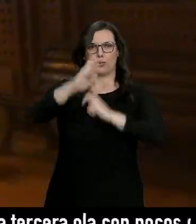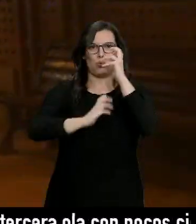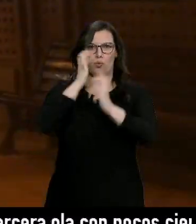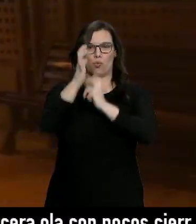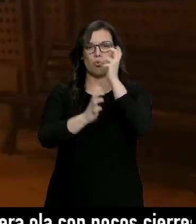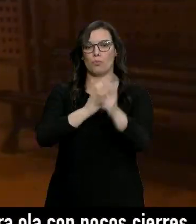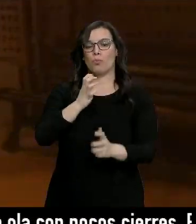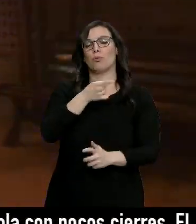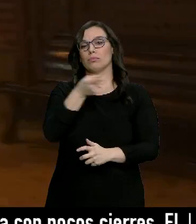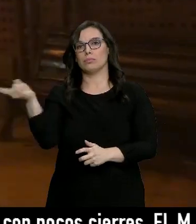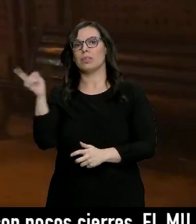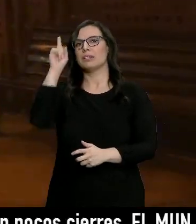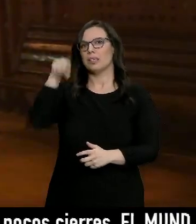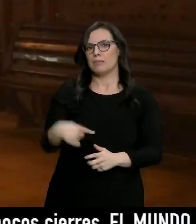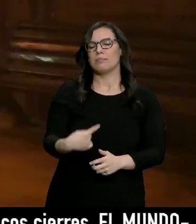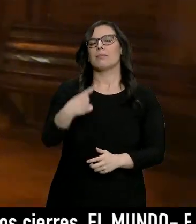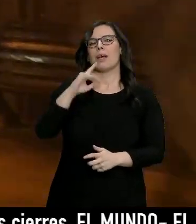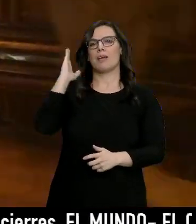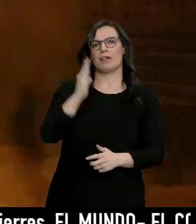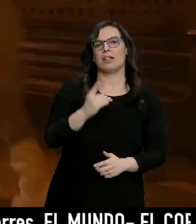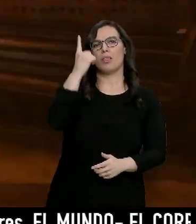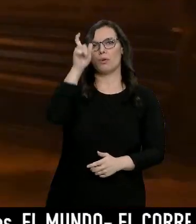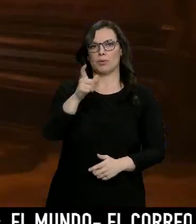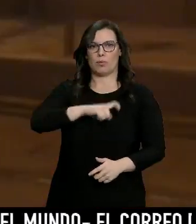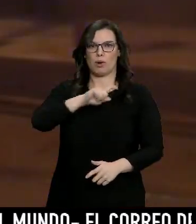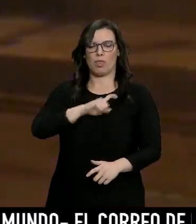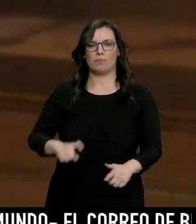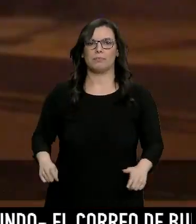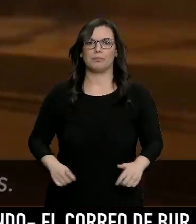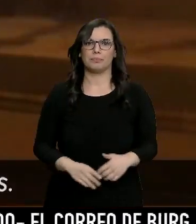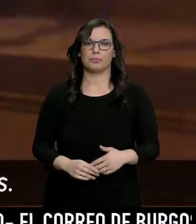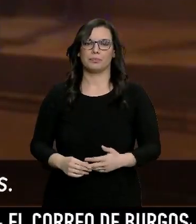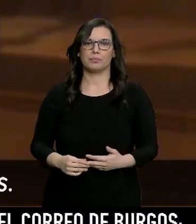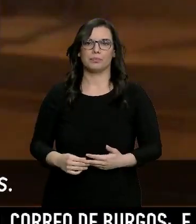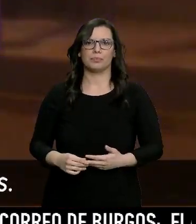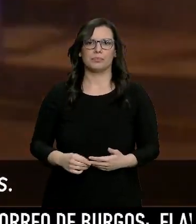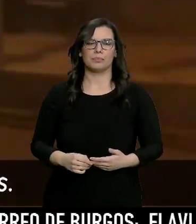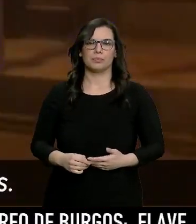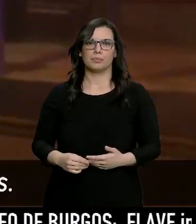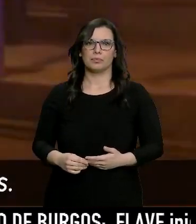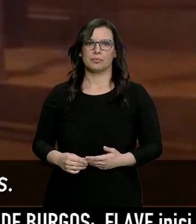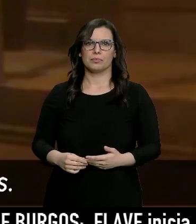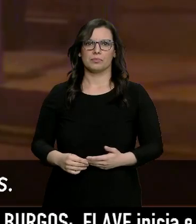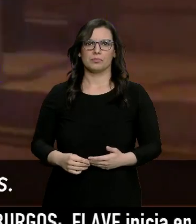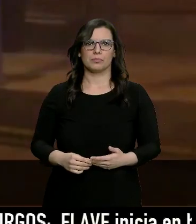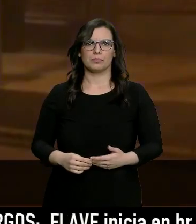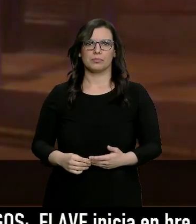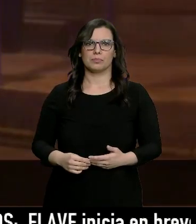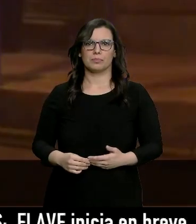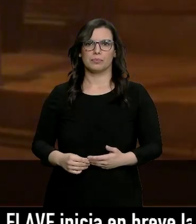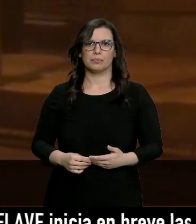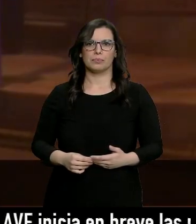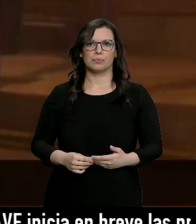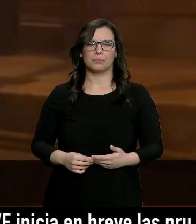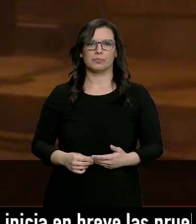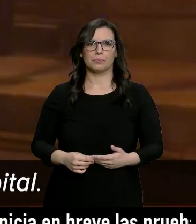y entre ellos hay también un agente de la policía. Un incendio en la tercera planta de una de las habitaciones. 2